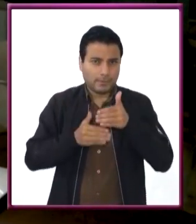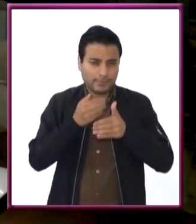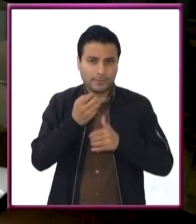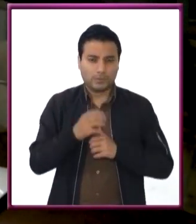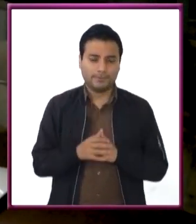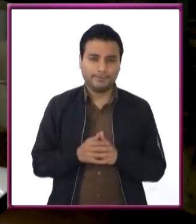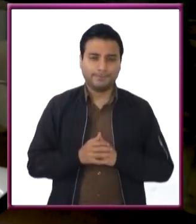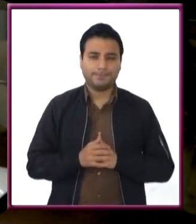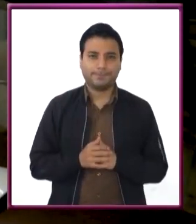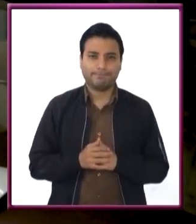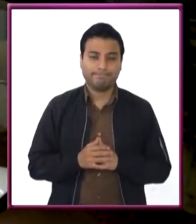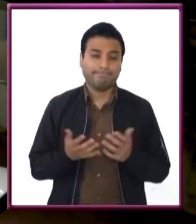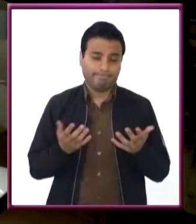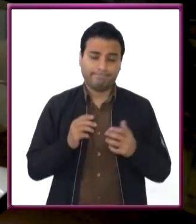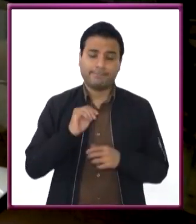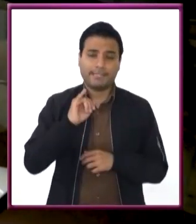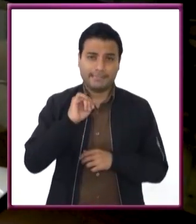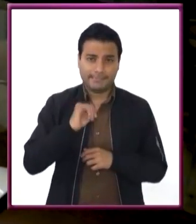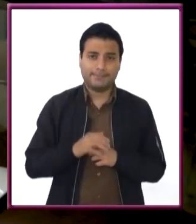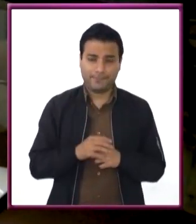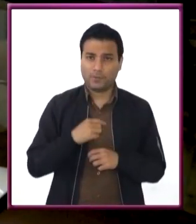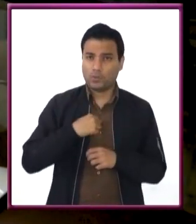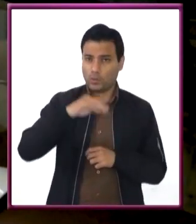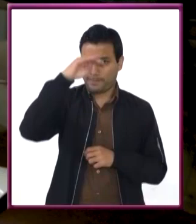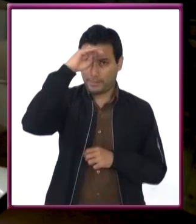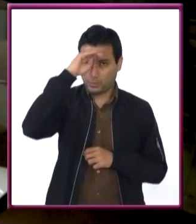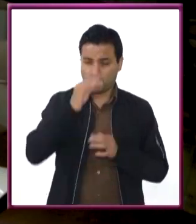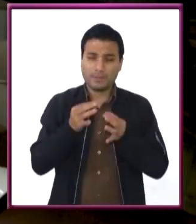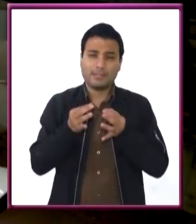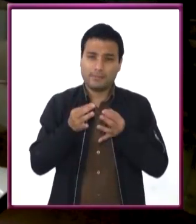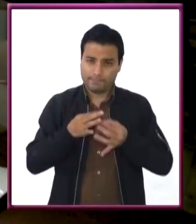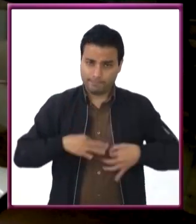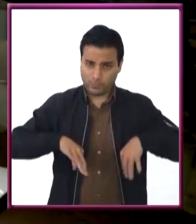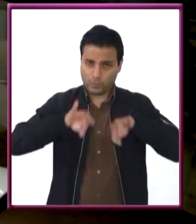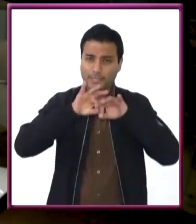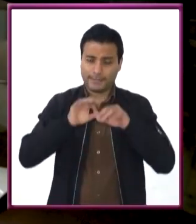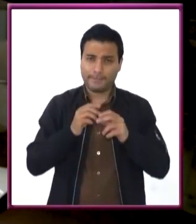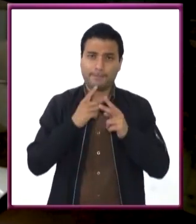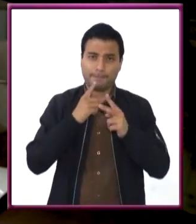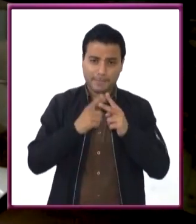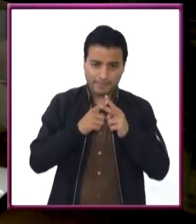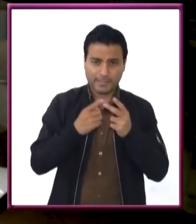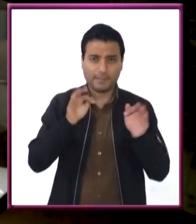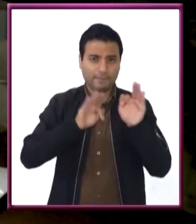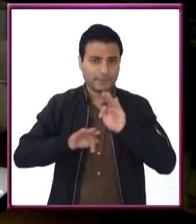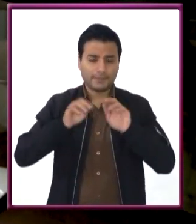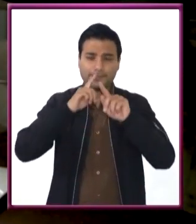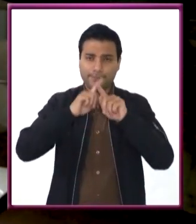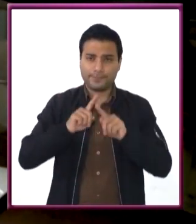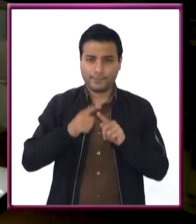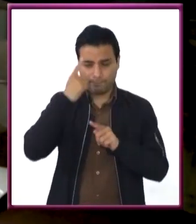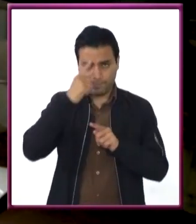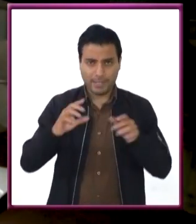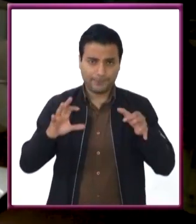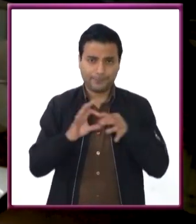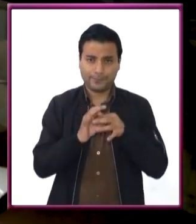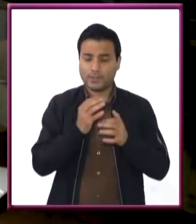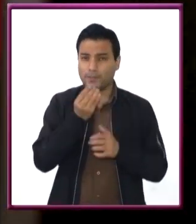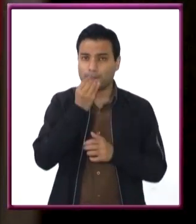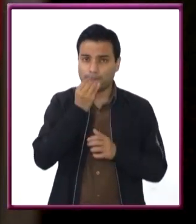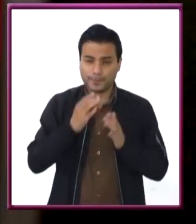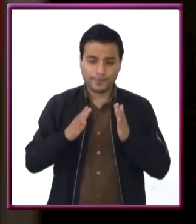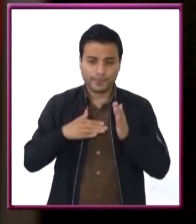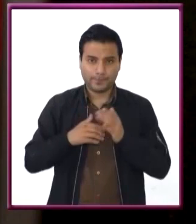la parte práctica. Entonces, sí, digamos que es una parte fundamental en la gastronomía, el pensamiento